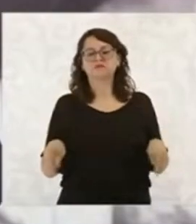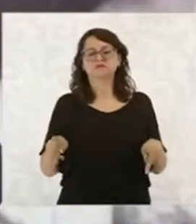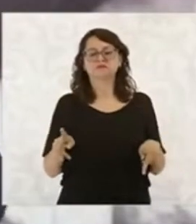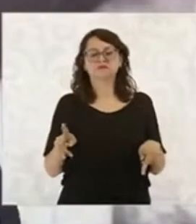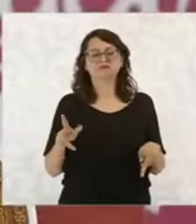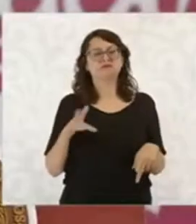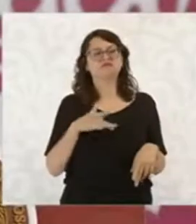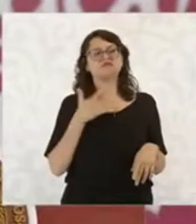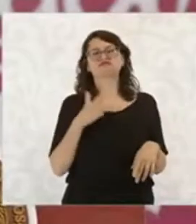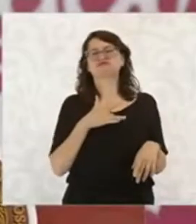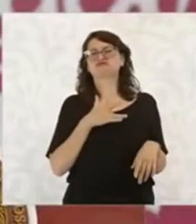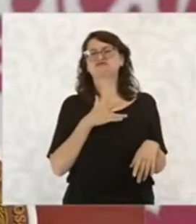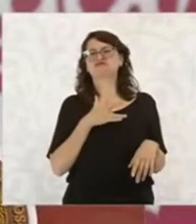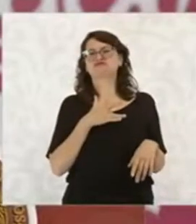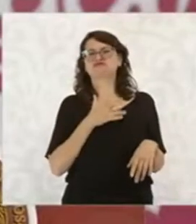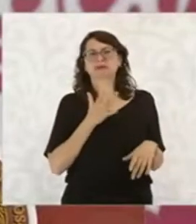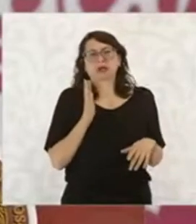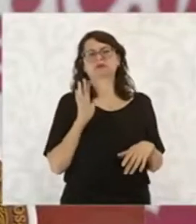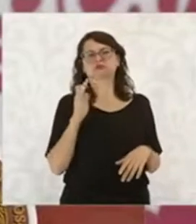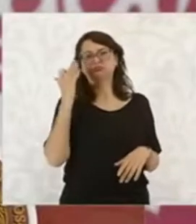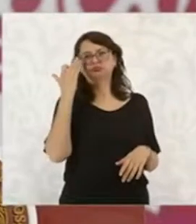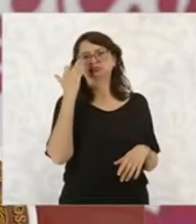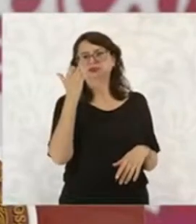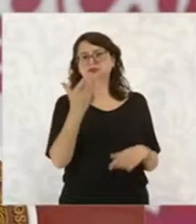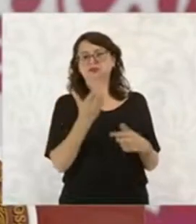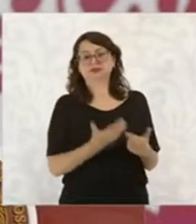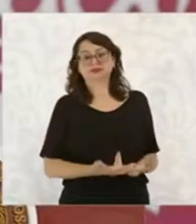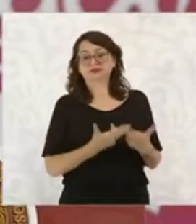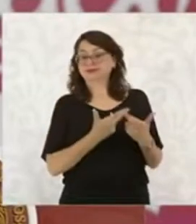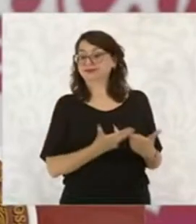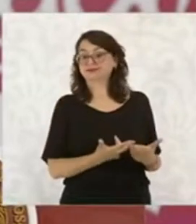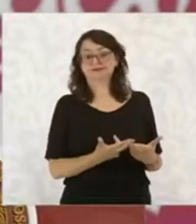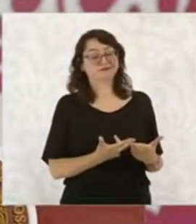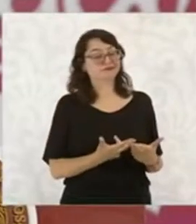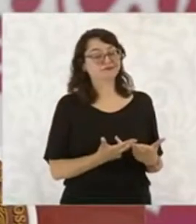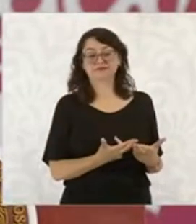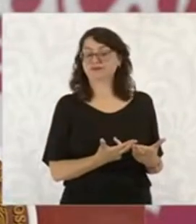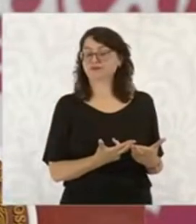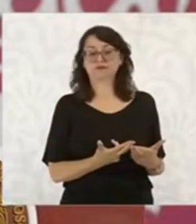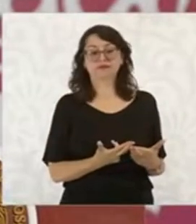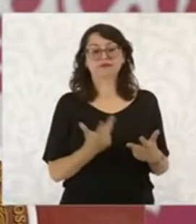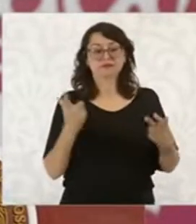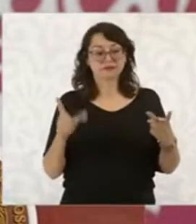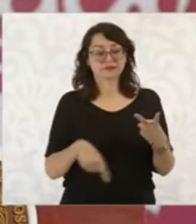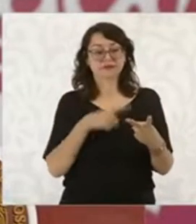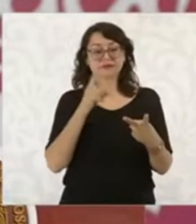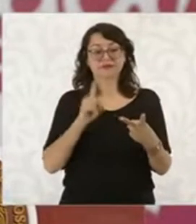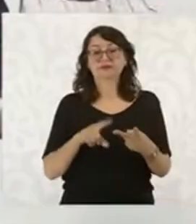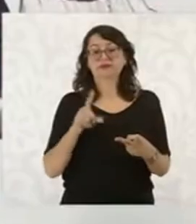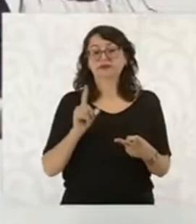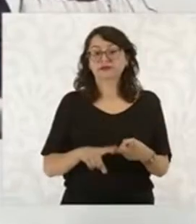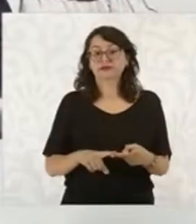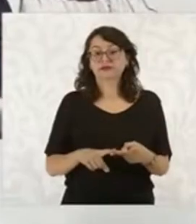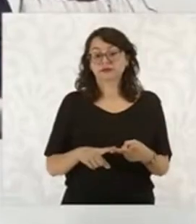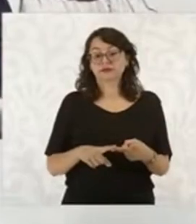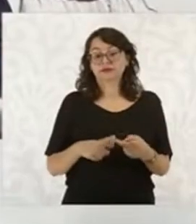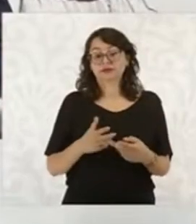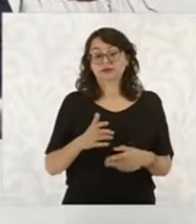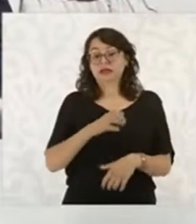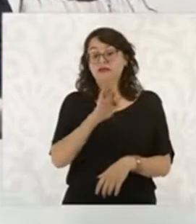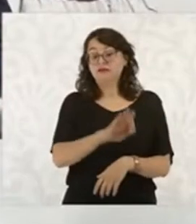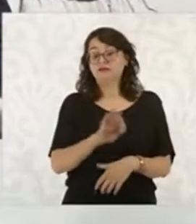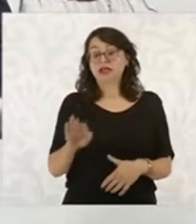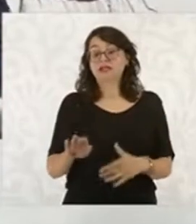segundo aspecto. Ese segundo aspecto es que todos los trámites de prórroga de concesión se tienen que hacer 6 meses